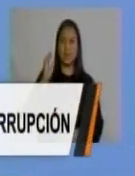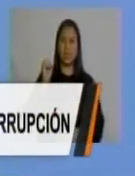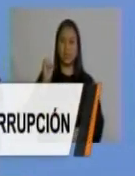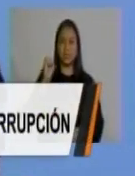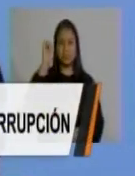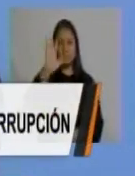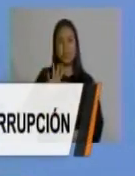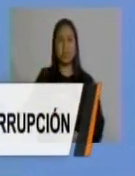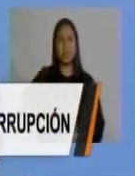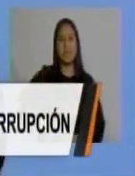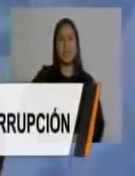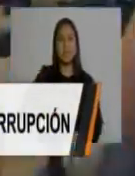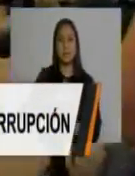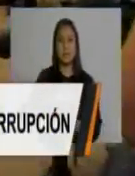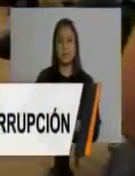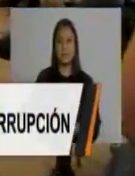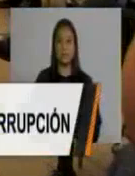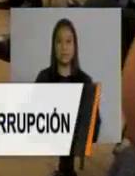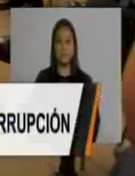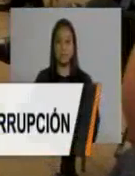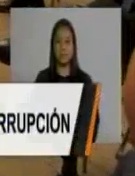Guatemala.